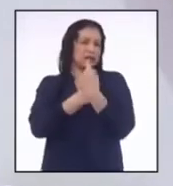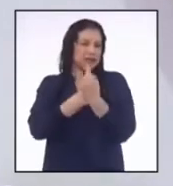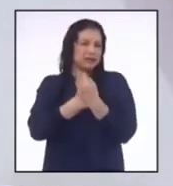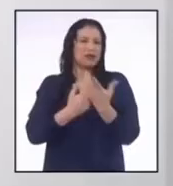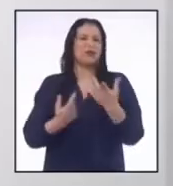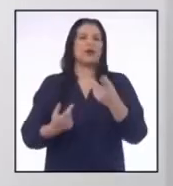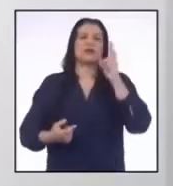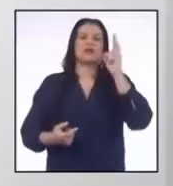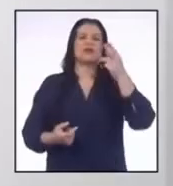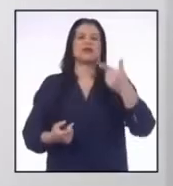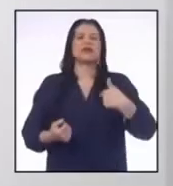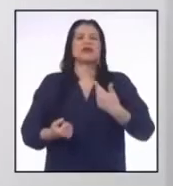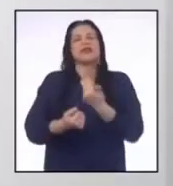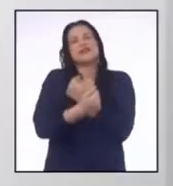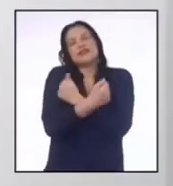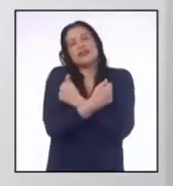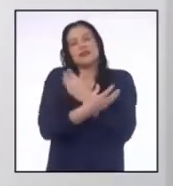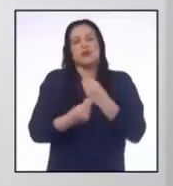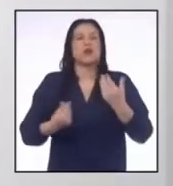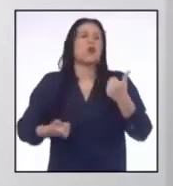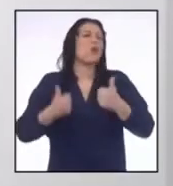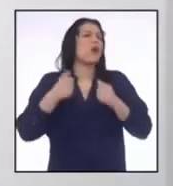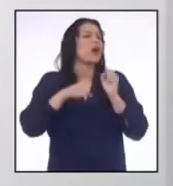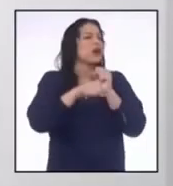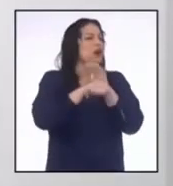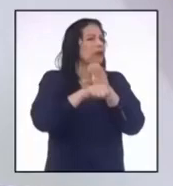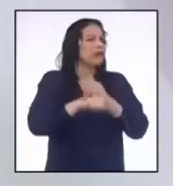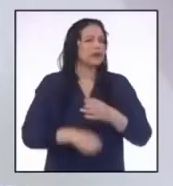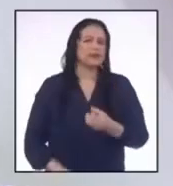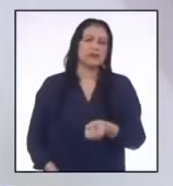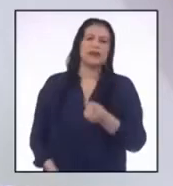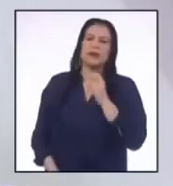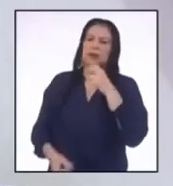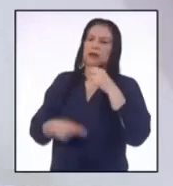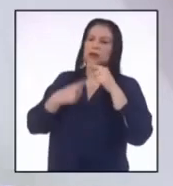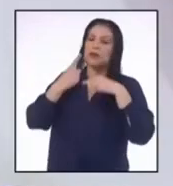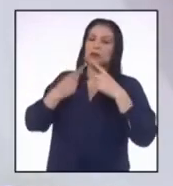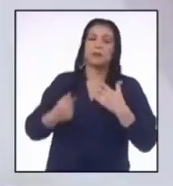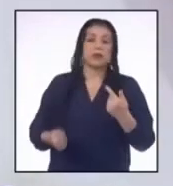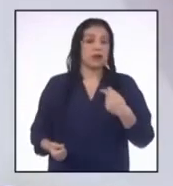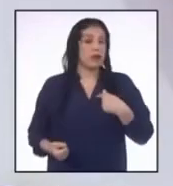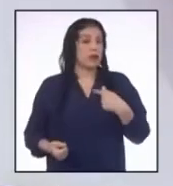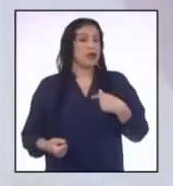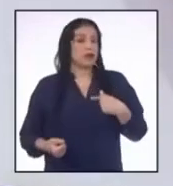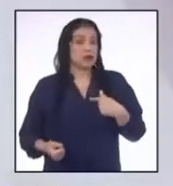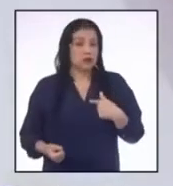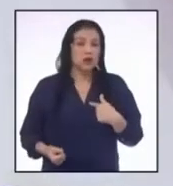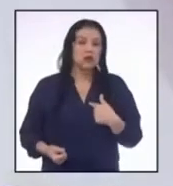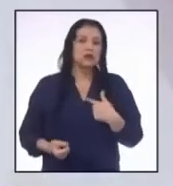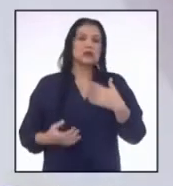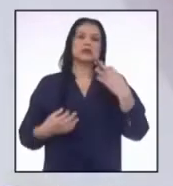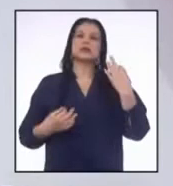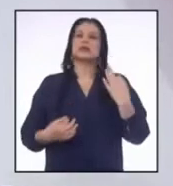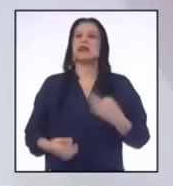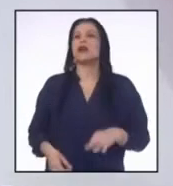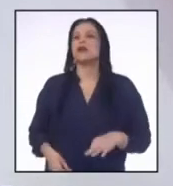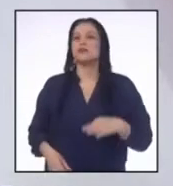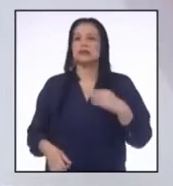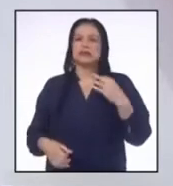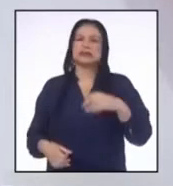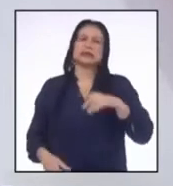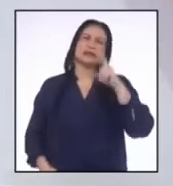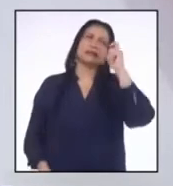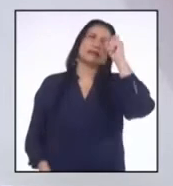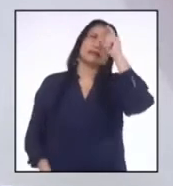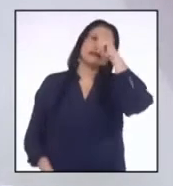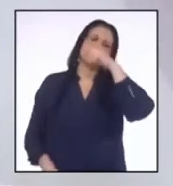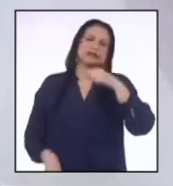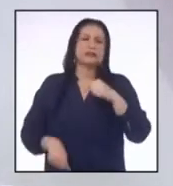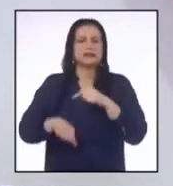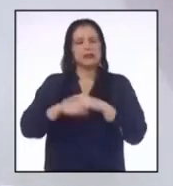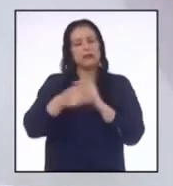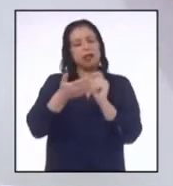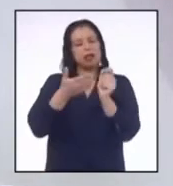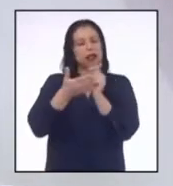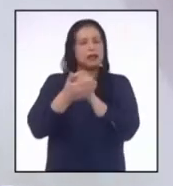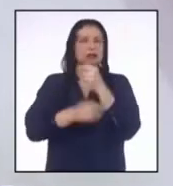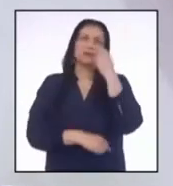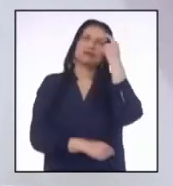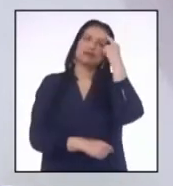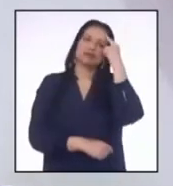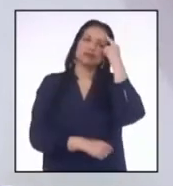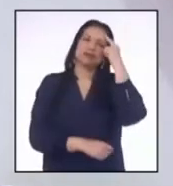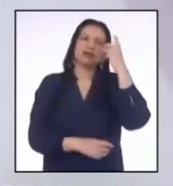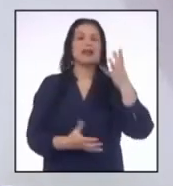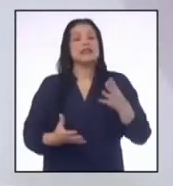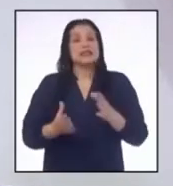muchísimo cariño. ¿Qué recomendación te dio? Yo era de las que sufría cuando tenía que escribir. Y bueno,